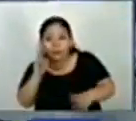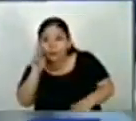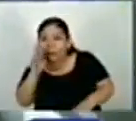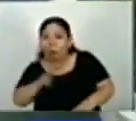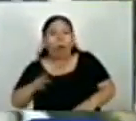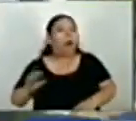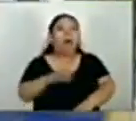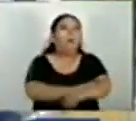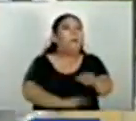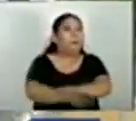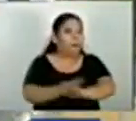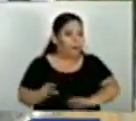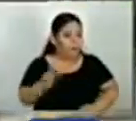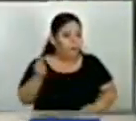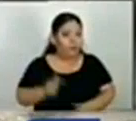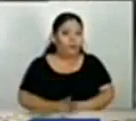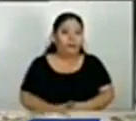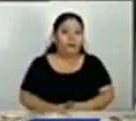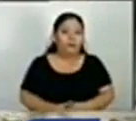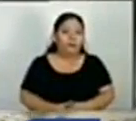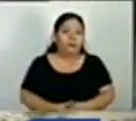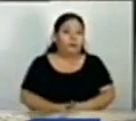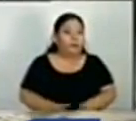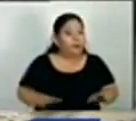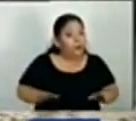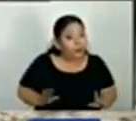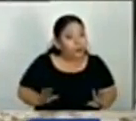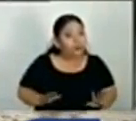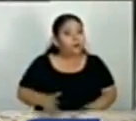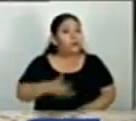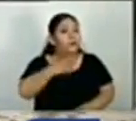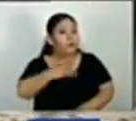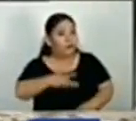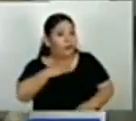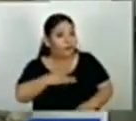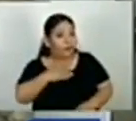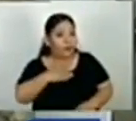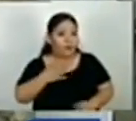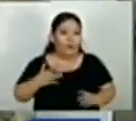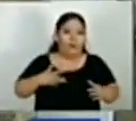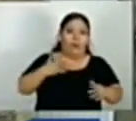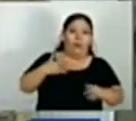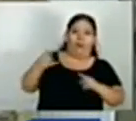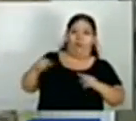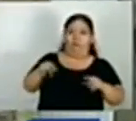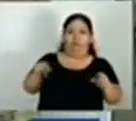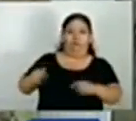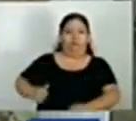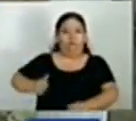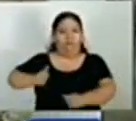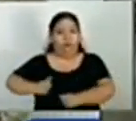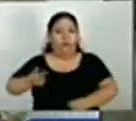por gusto, ¿verdad? Y es algo complicado porque lo intimidan a uno, tanto policías y